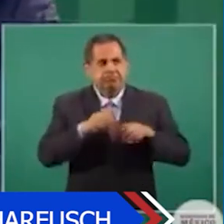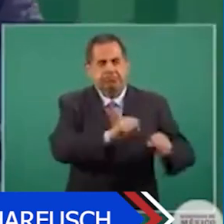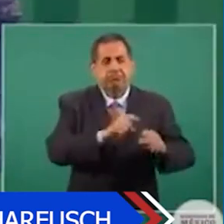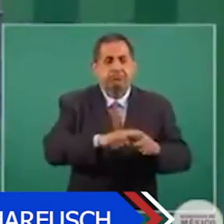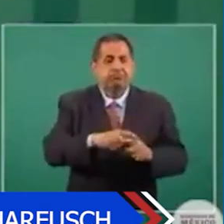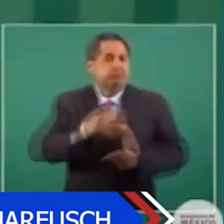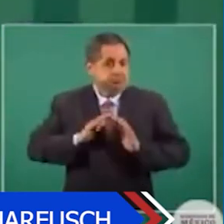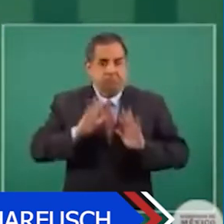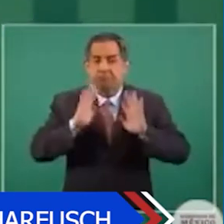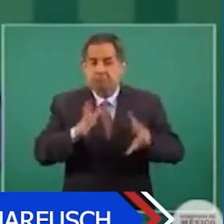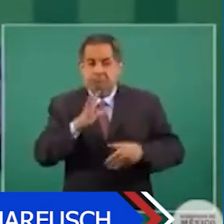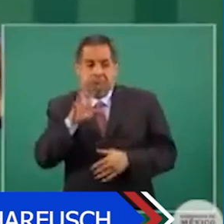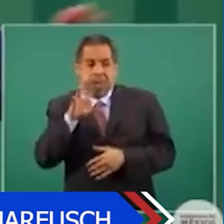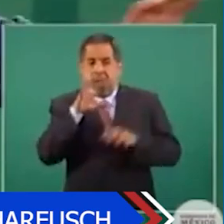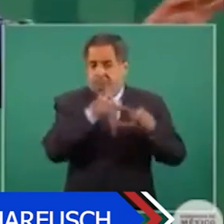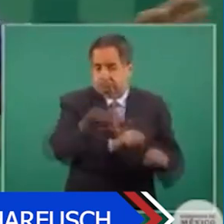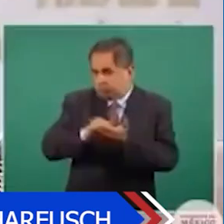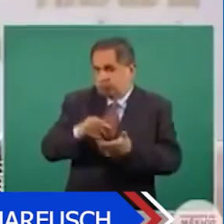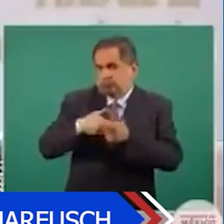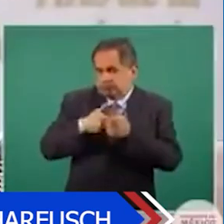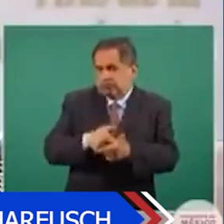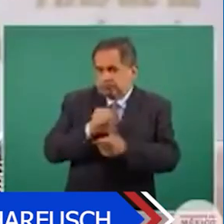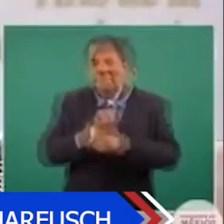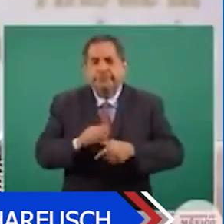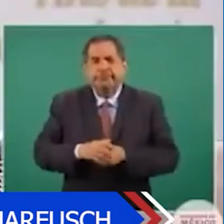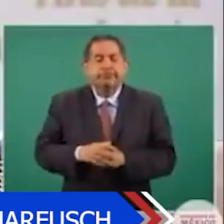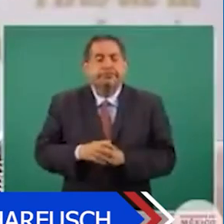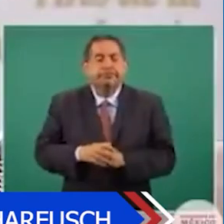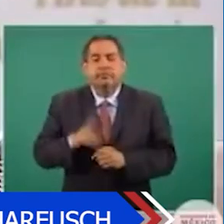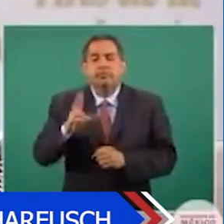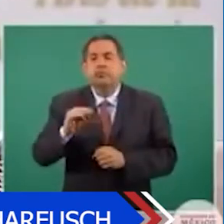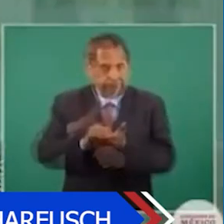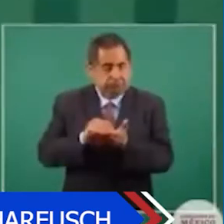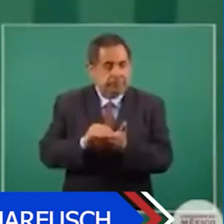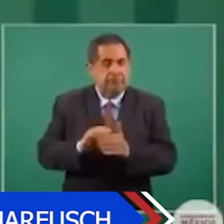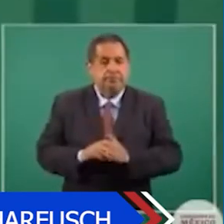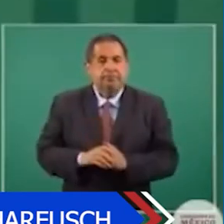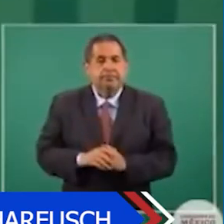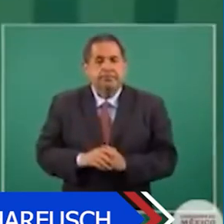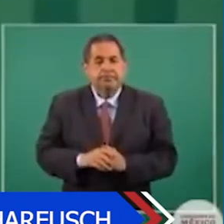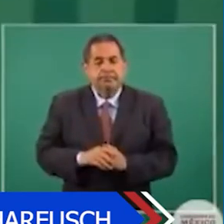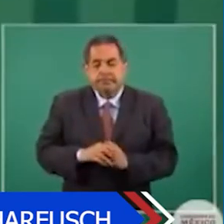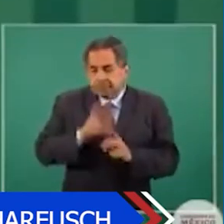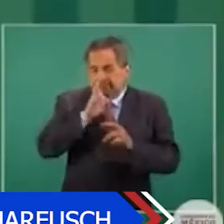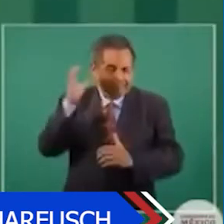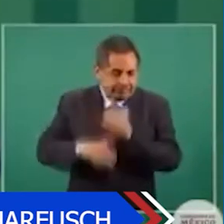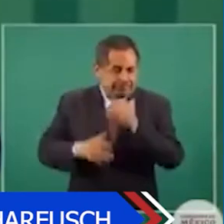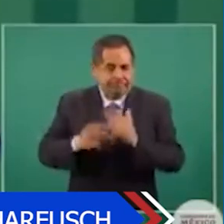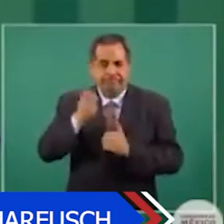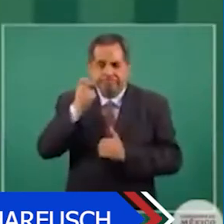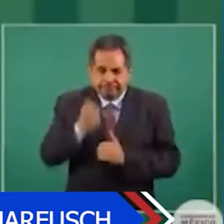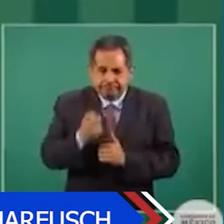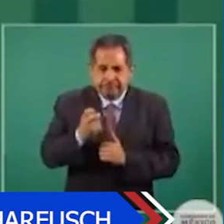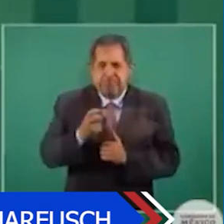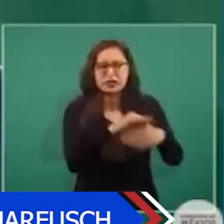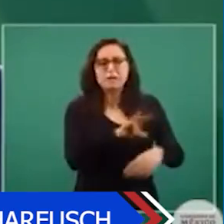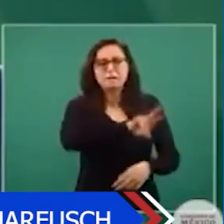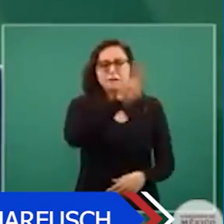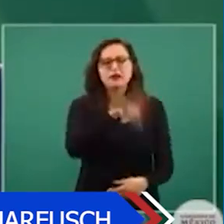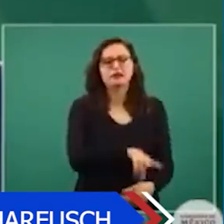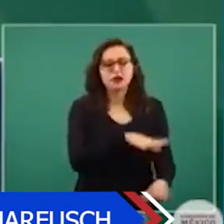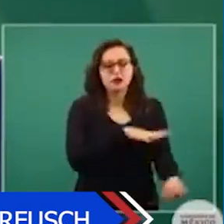capitán del ejército y está abierta a la investigación no hay todavía ningún resultado así definitivo no